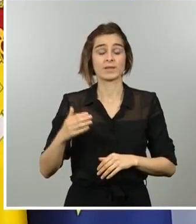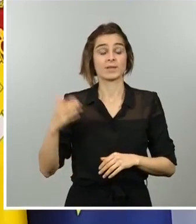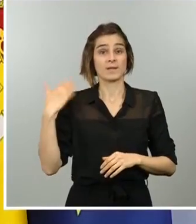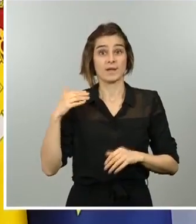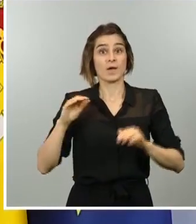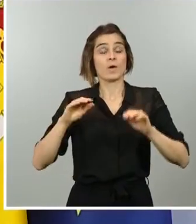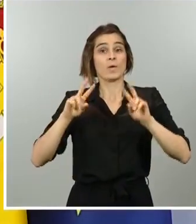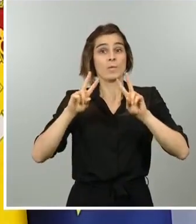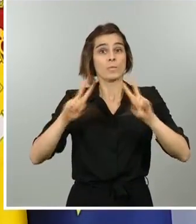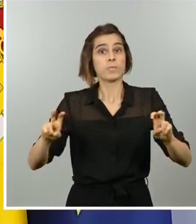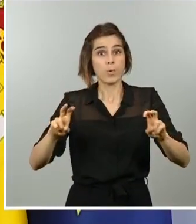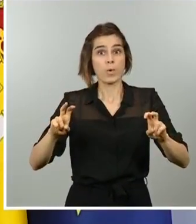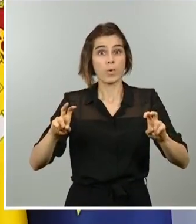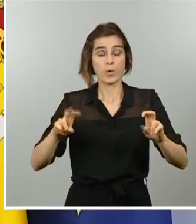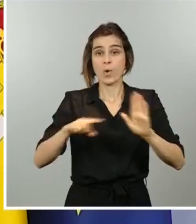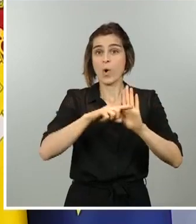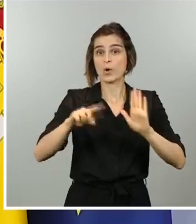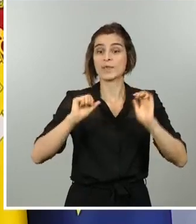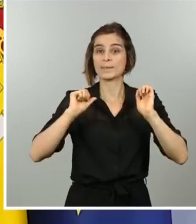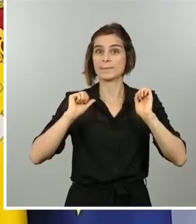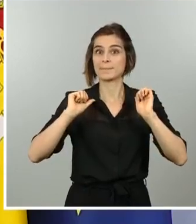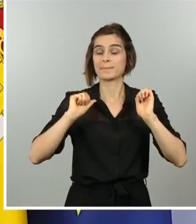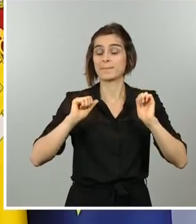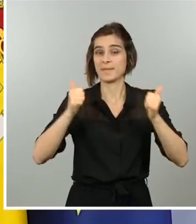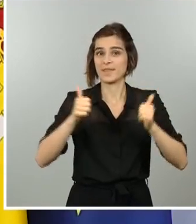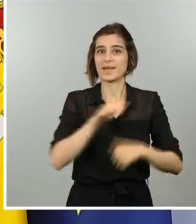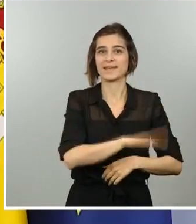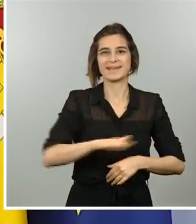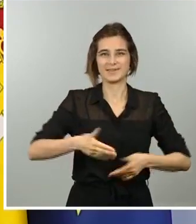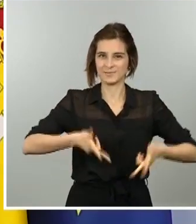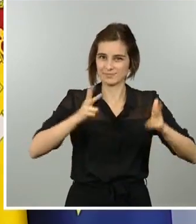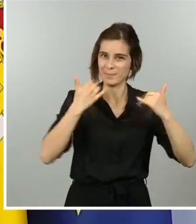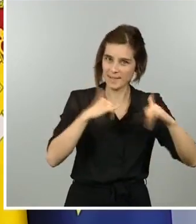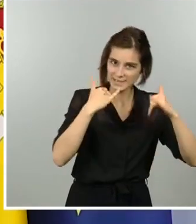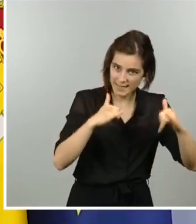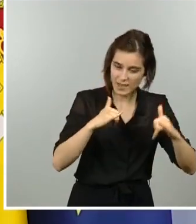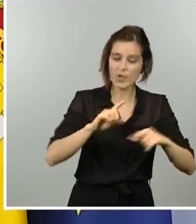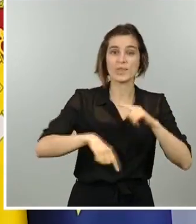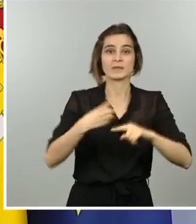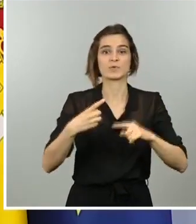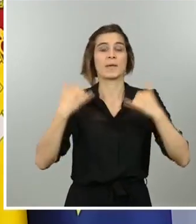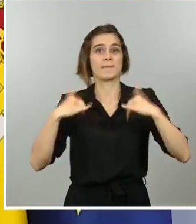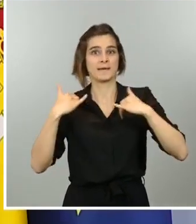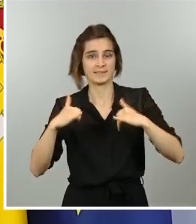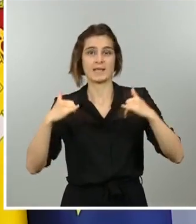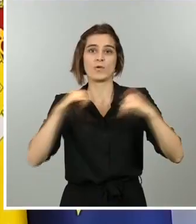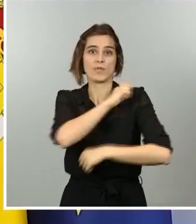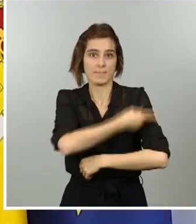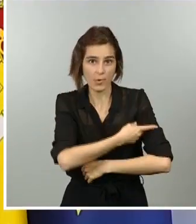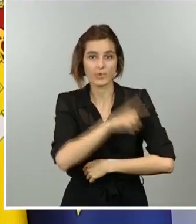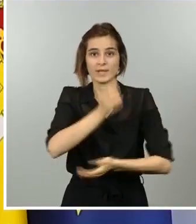de niños y se han ido completando con las de actividad física, huertos, y esta de actividad de comercio minorista, actividades profesionales,